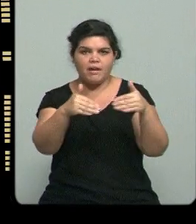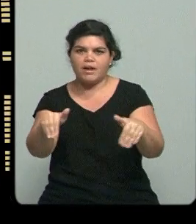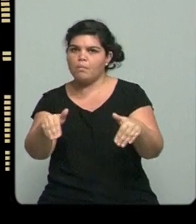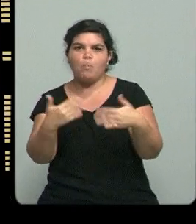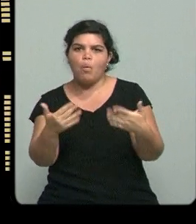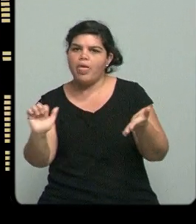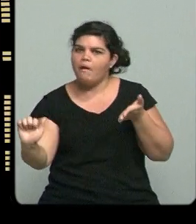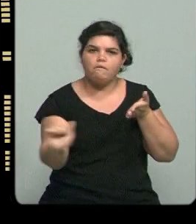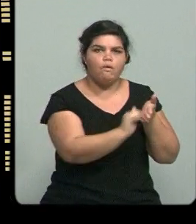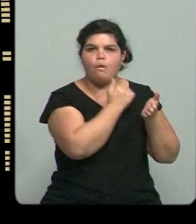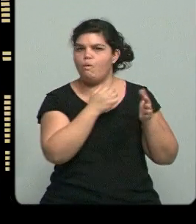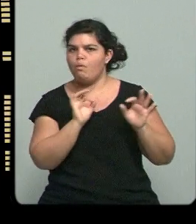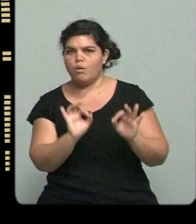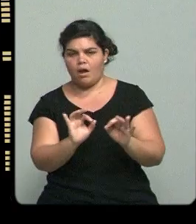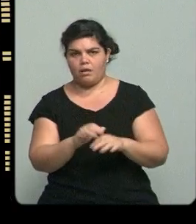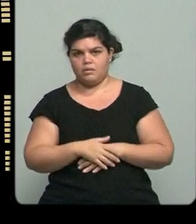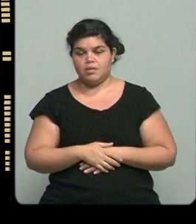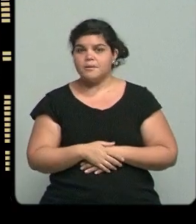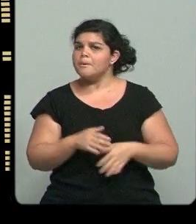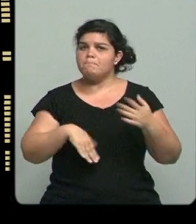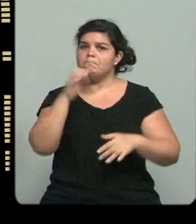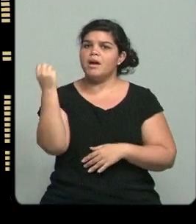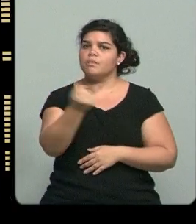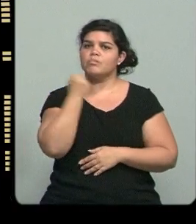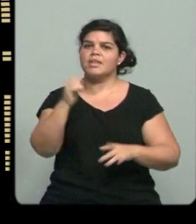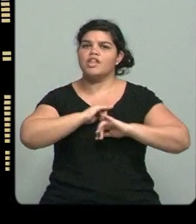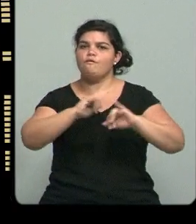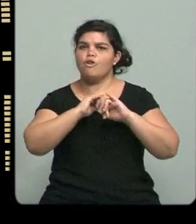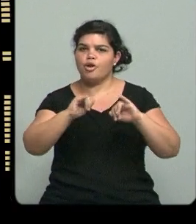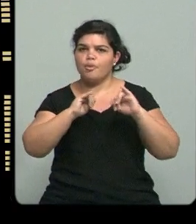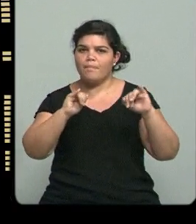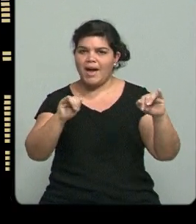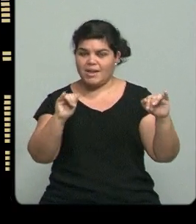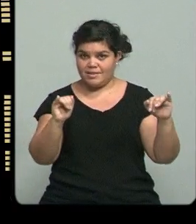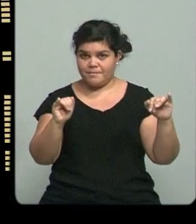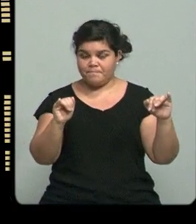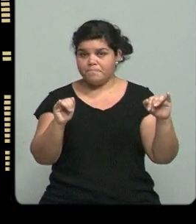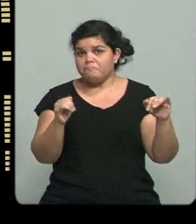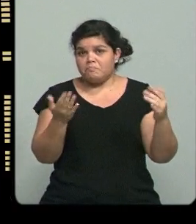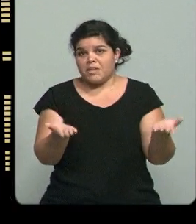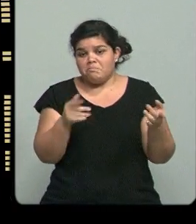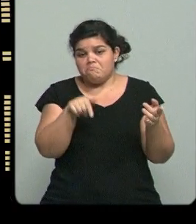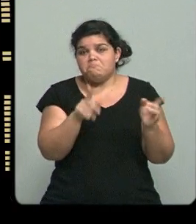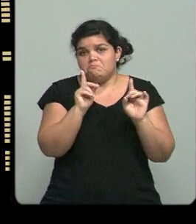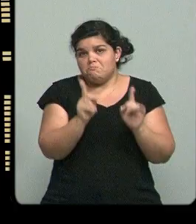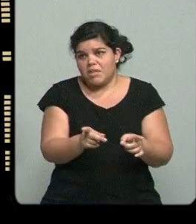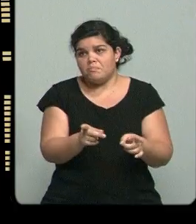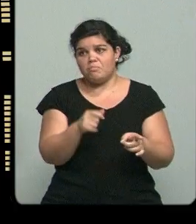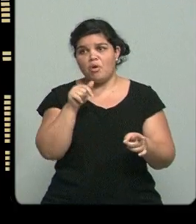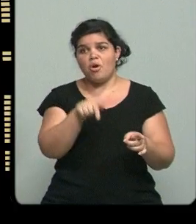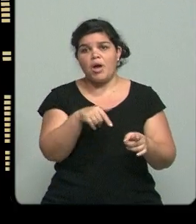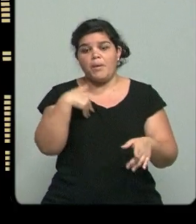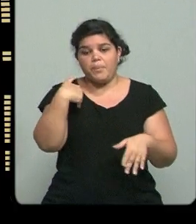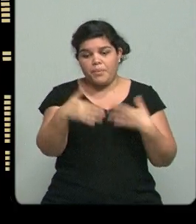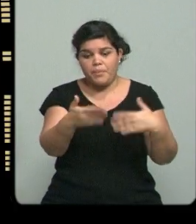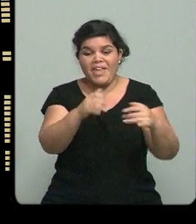que ver con informar, ¿no? Creemos que la información es como el puntapié inicial para todo lo que se debe desencadenar después